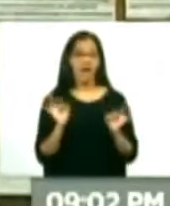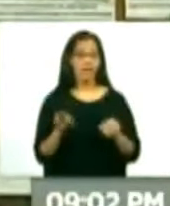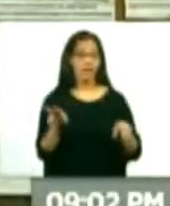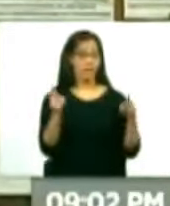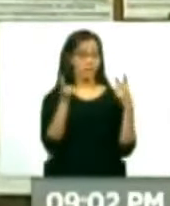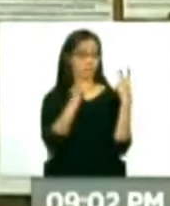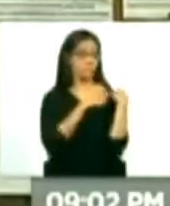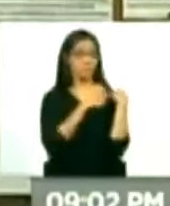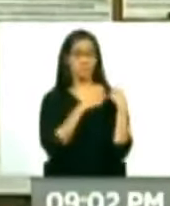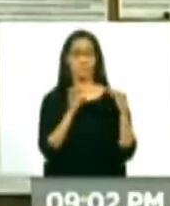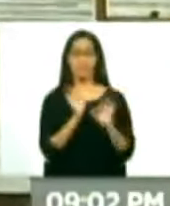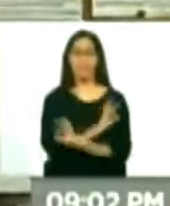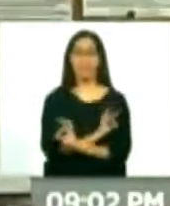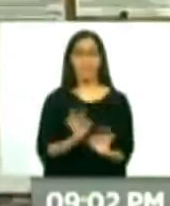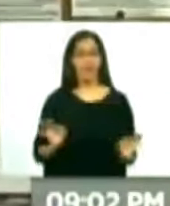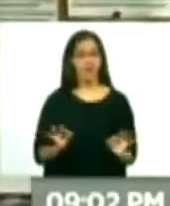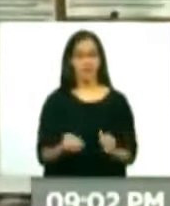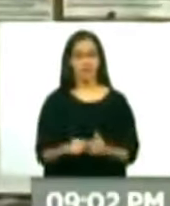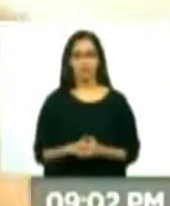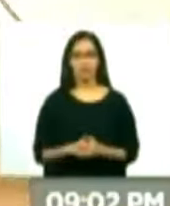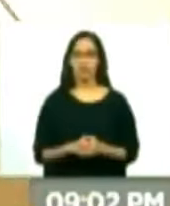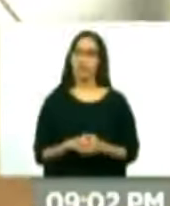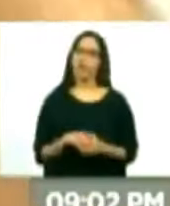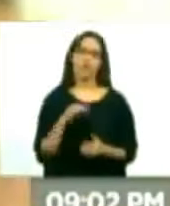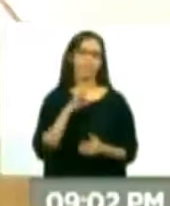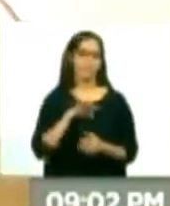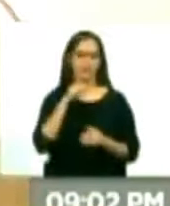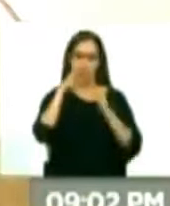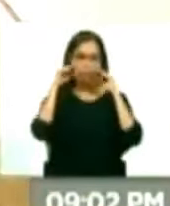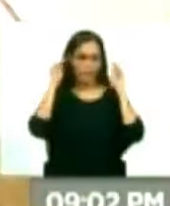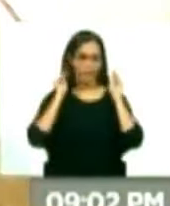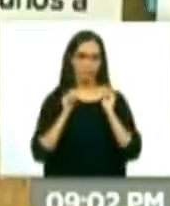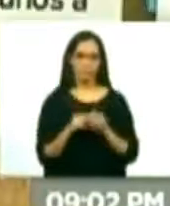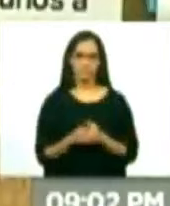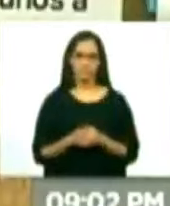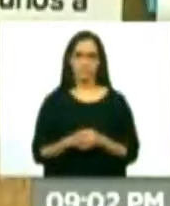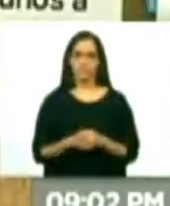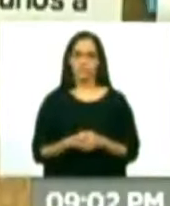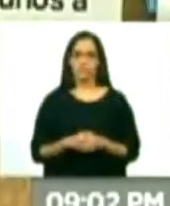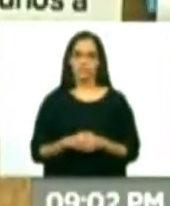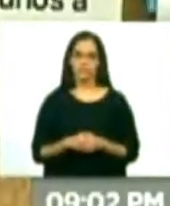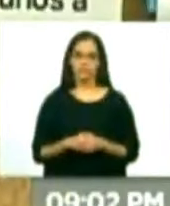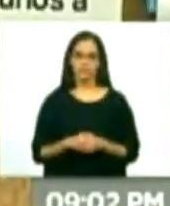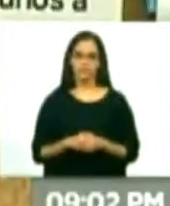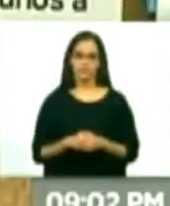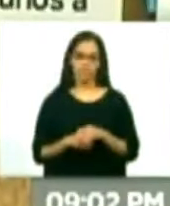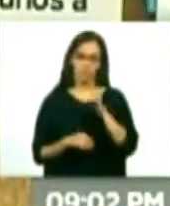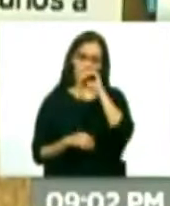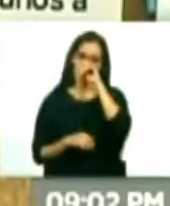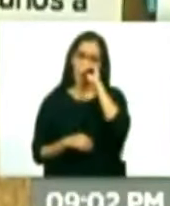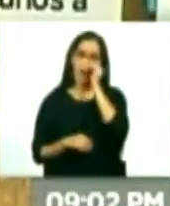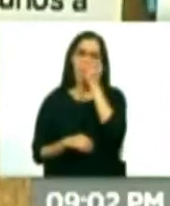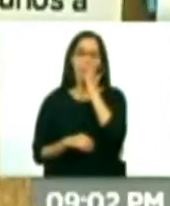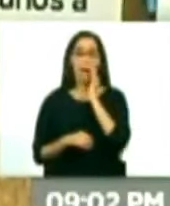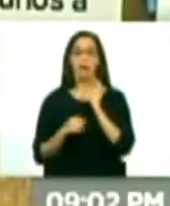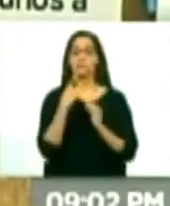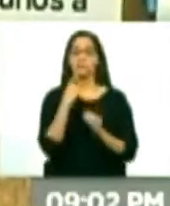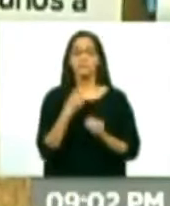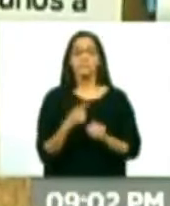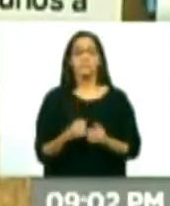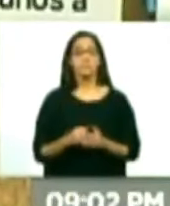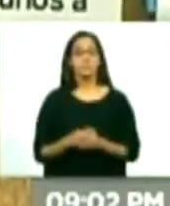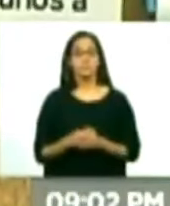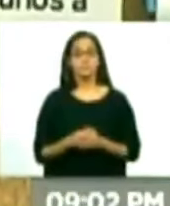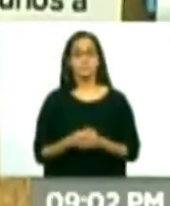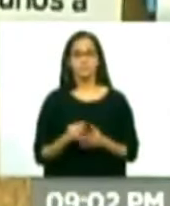Nadie. Ay, señora María. Carota Digital. criticó los ataques. Ugalde, hay